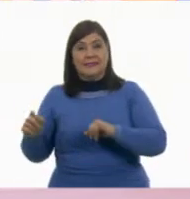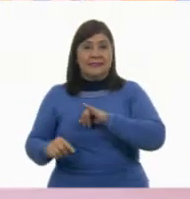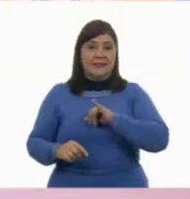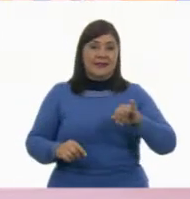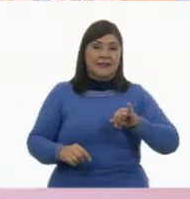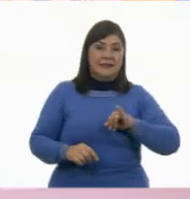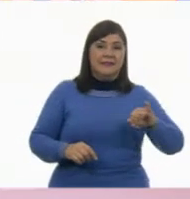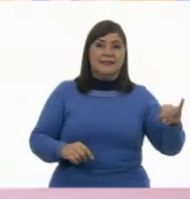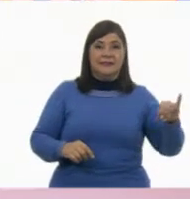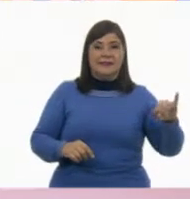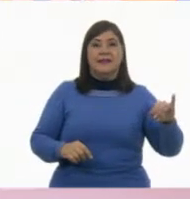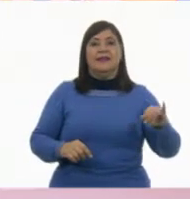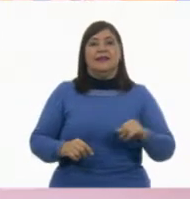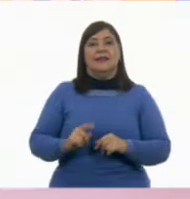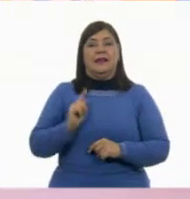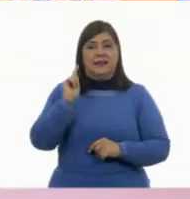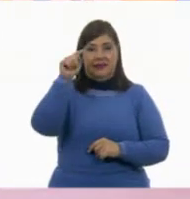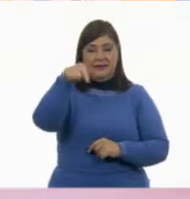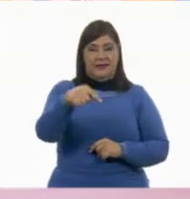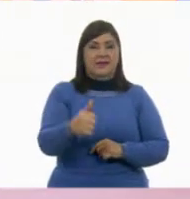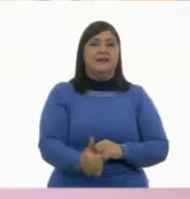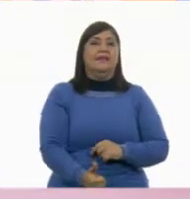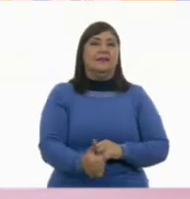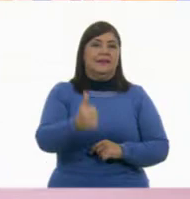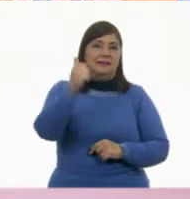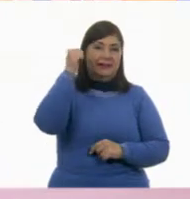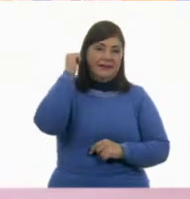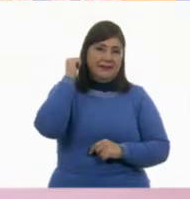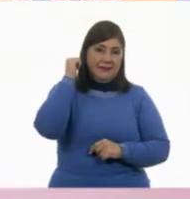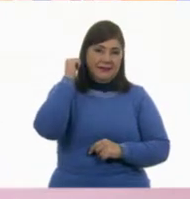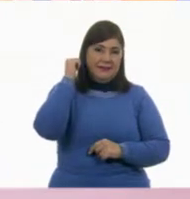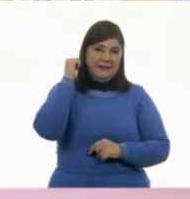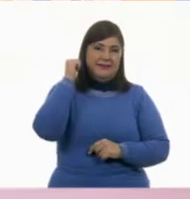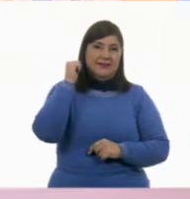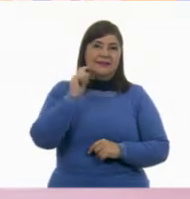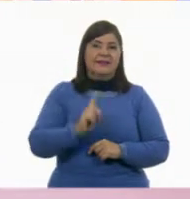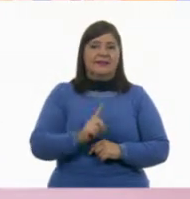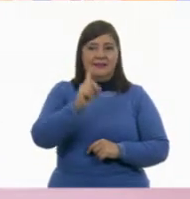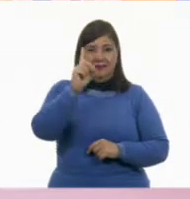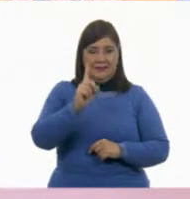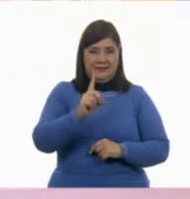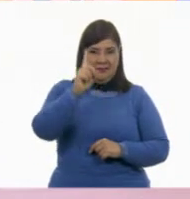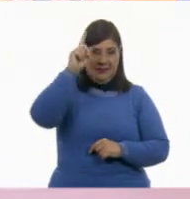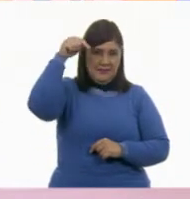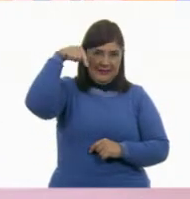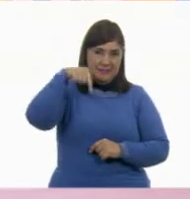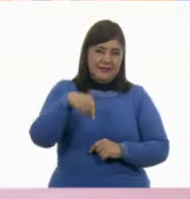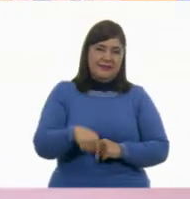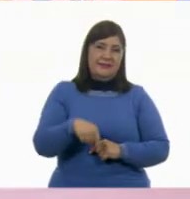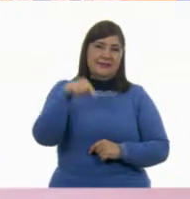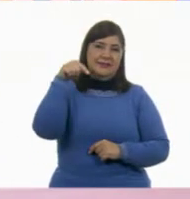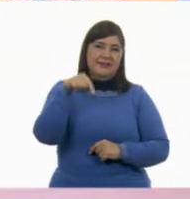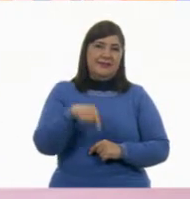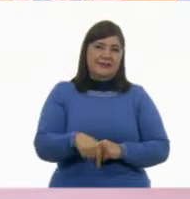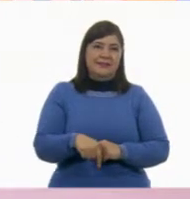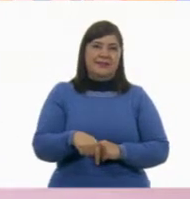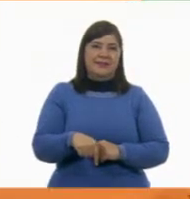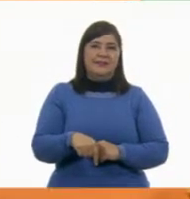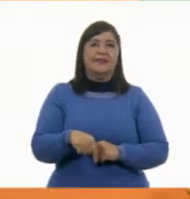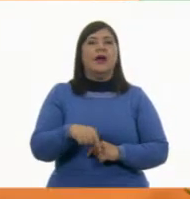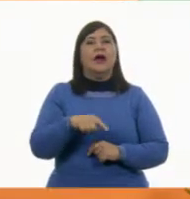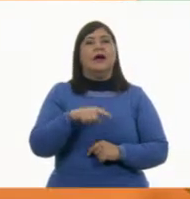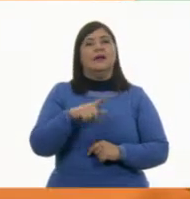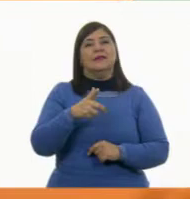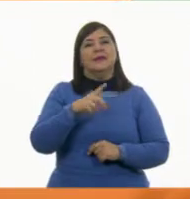derecha, izquierda, izquierda. Adelante y luego para atrás. Arriba, arriba, abajo,